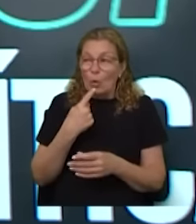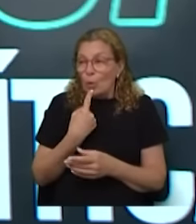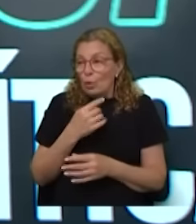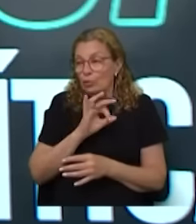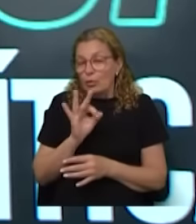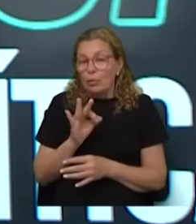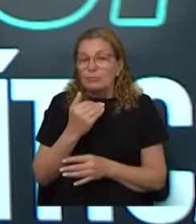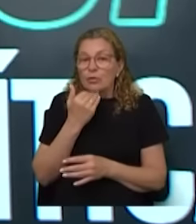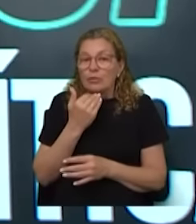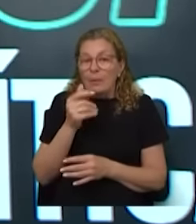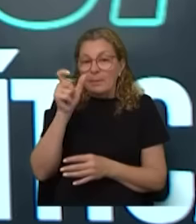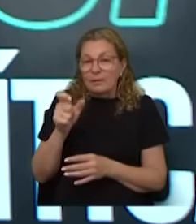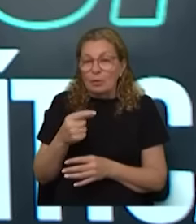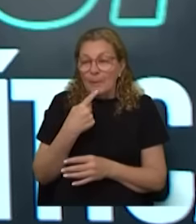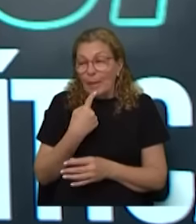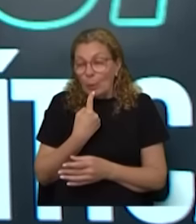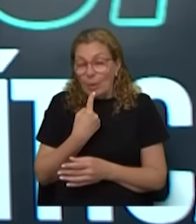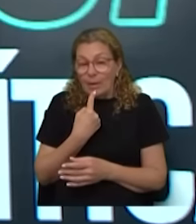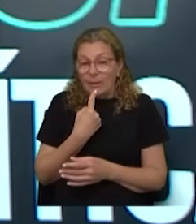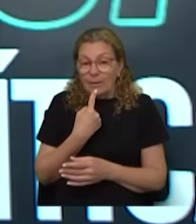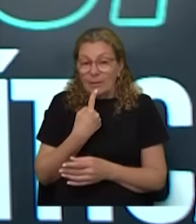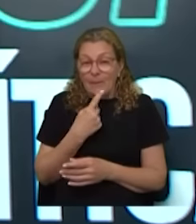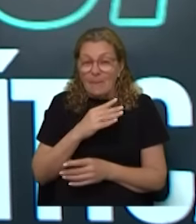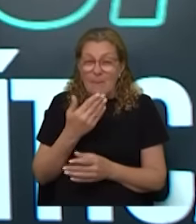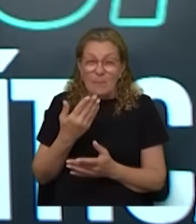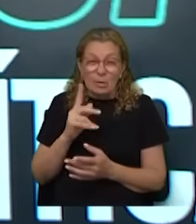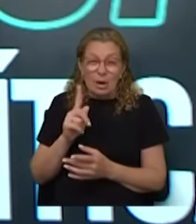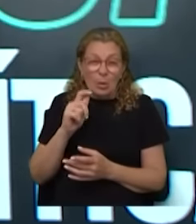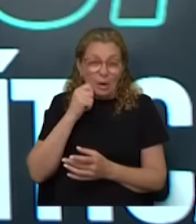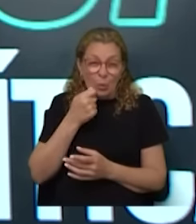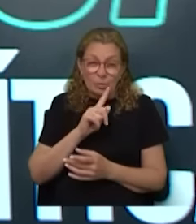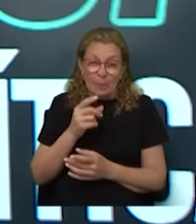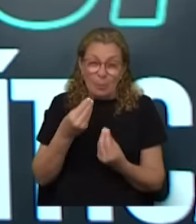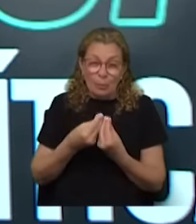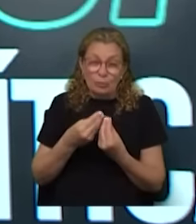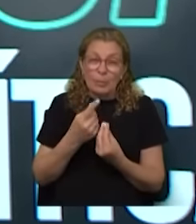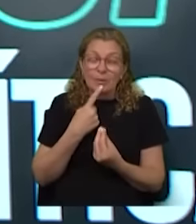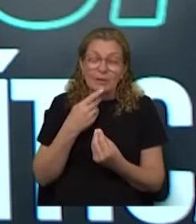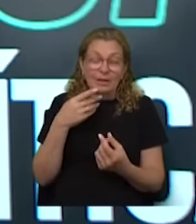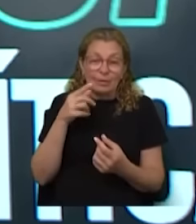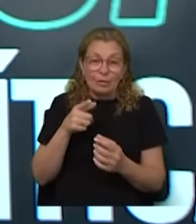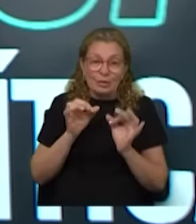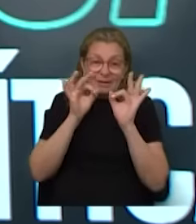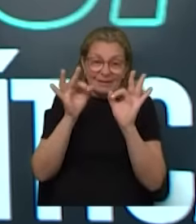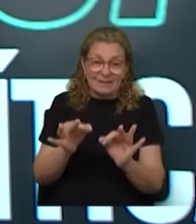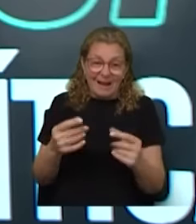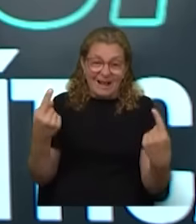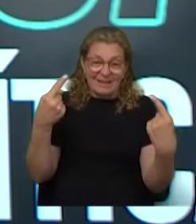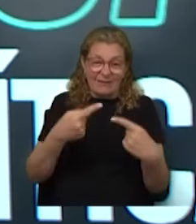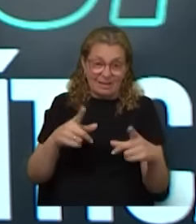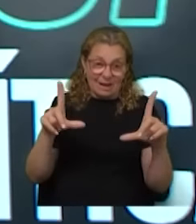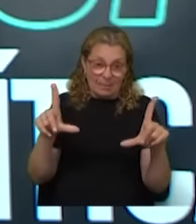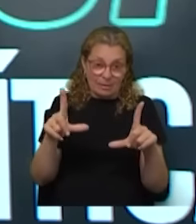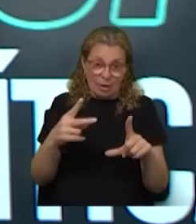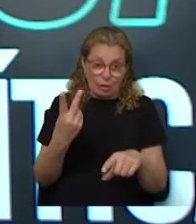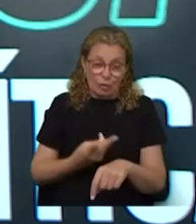indefinidos o personas que tengan más dudas que son menos politizadas y ese público no se llega directamente a partir del debate en sí mismo de las